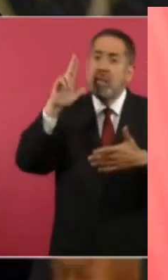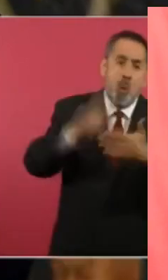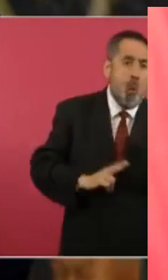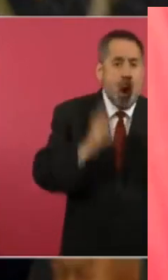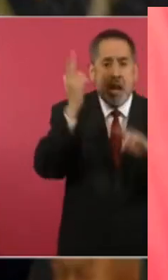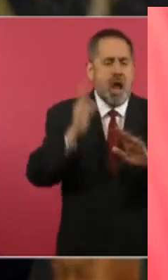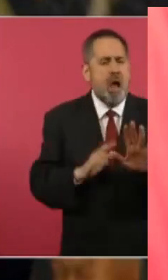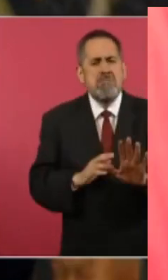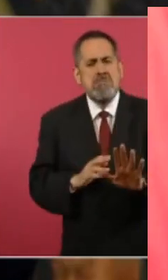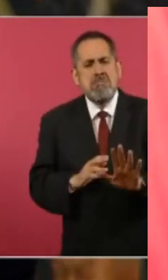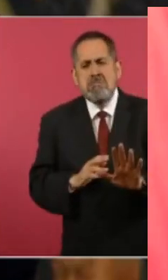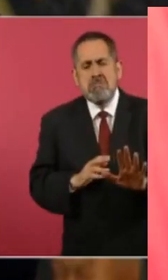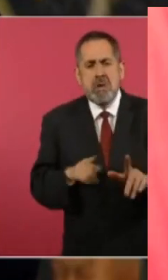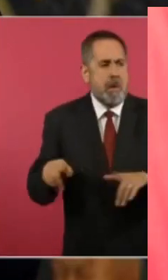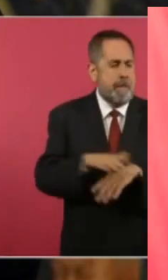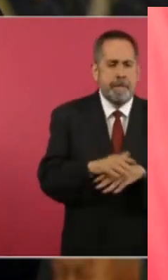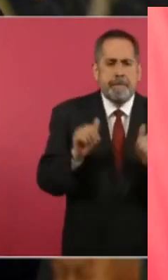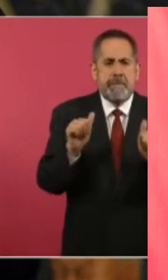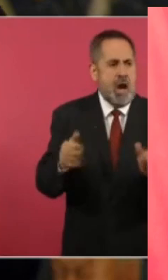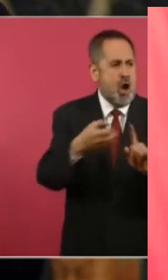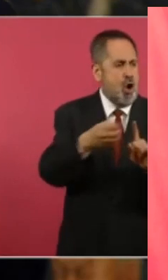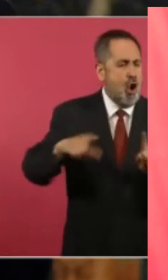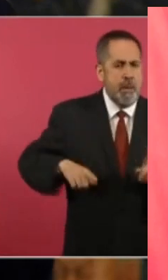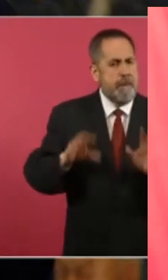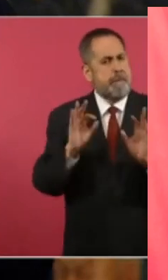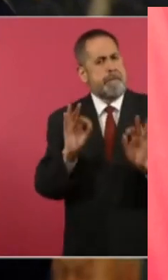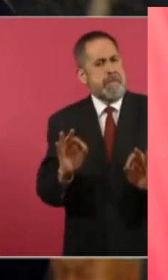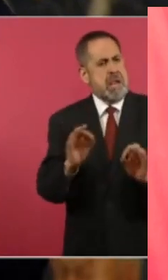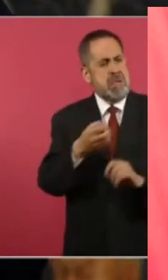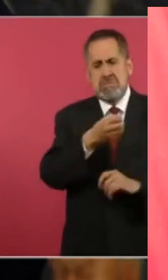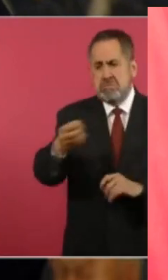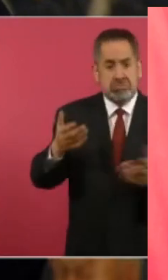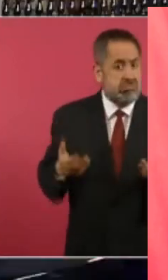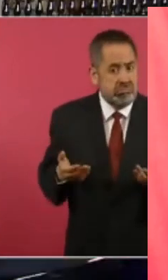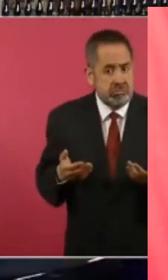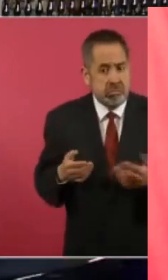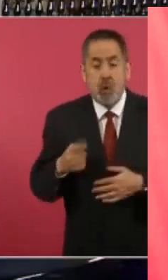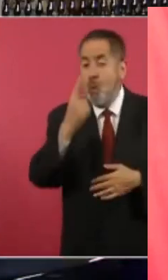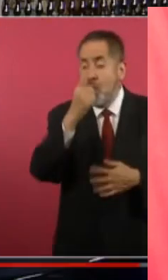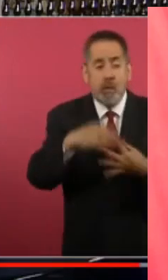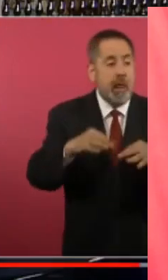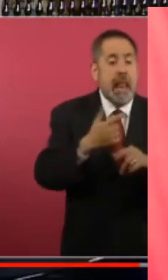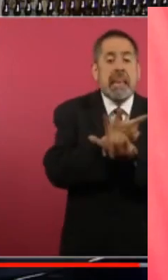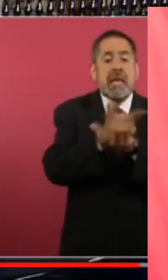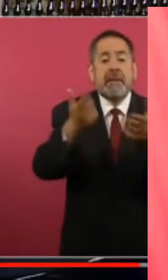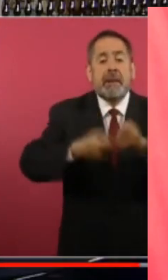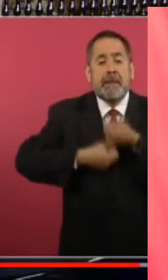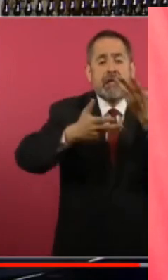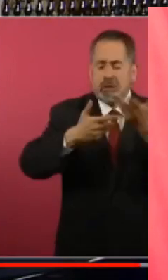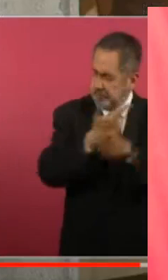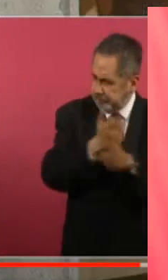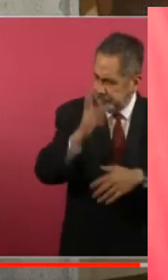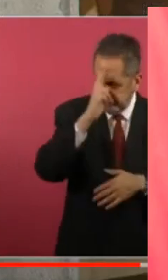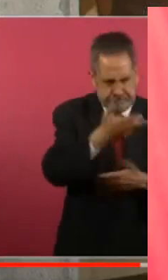existe ingobernabilidad. Se garantiza como nunca la libertad de expresión y el